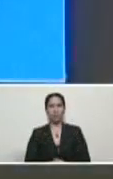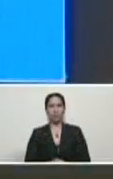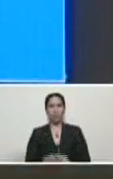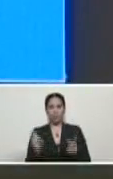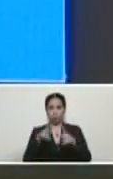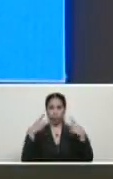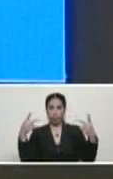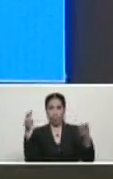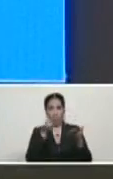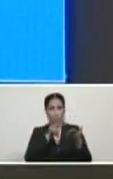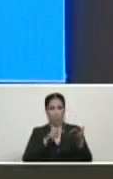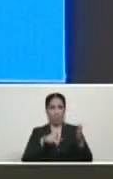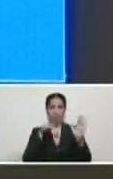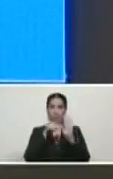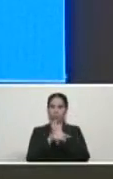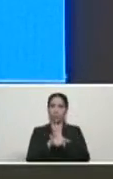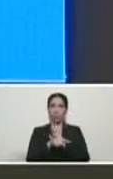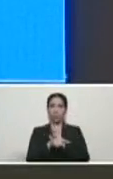ahí, por medios europeos,